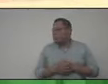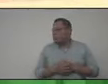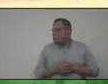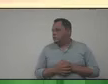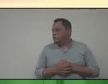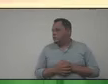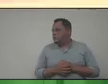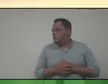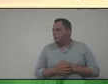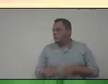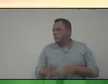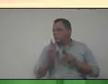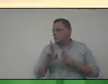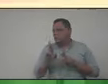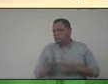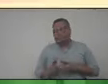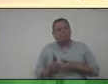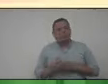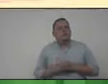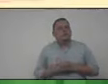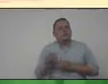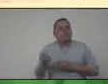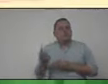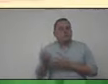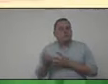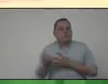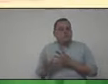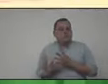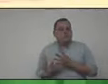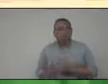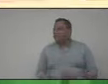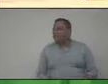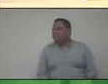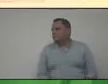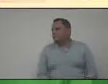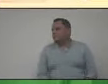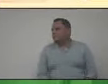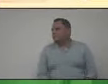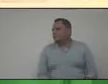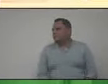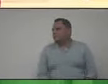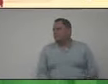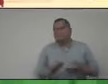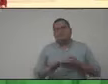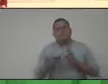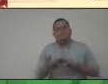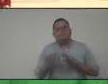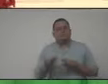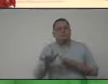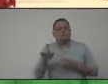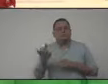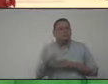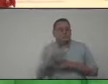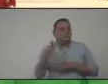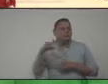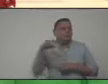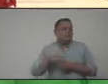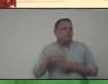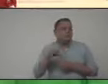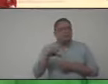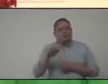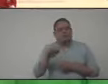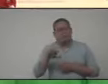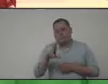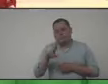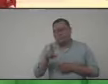de respuestas a inquietudes que previamente manifestaron usuarios y comunidad en general a través de las plataformas de Capresoca. Y